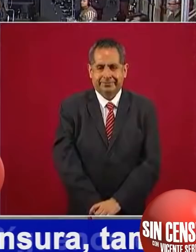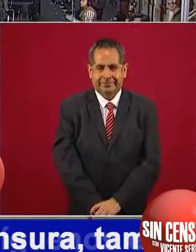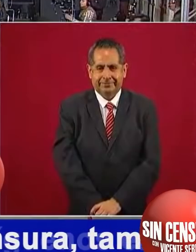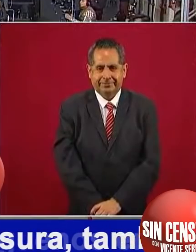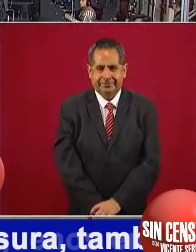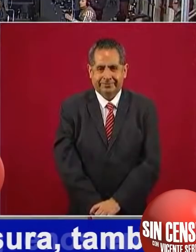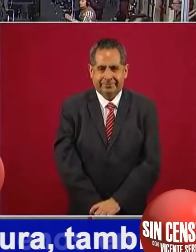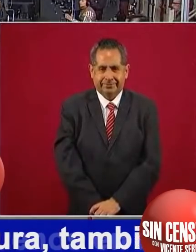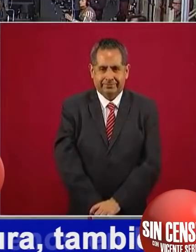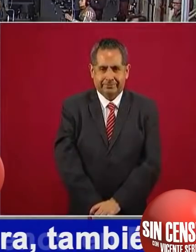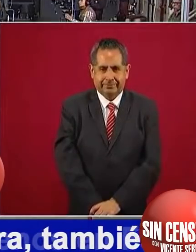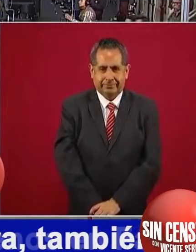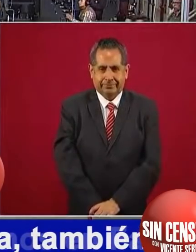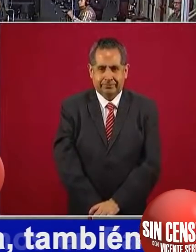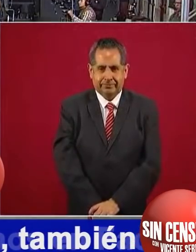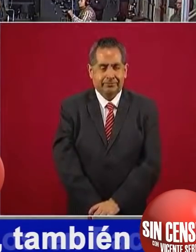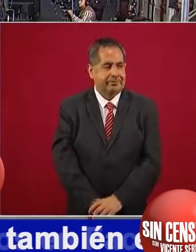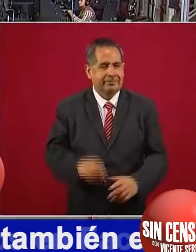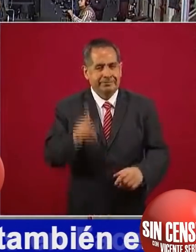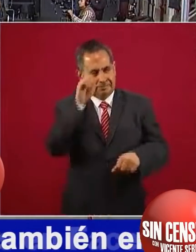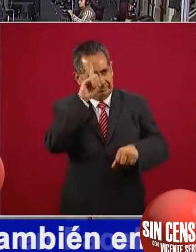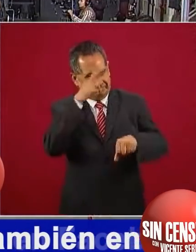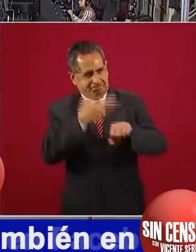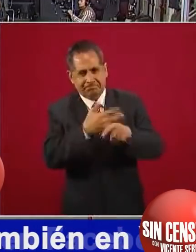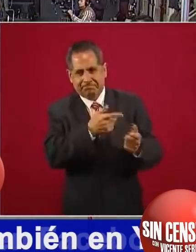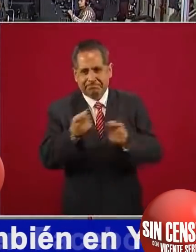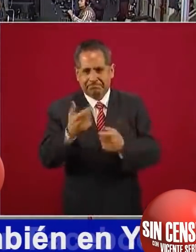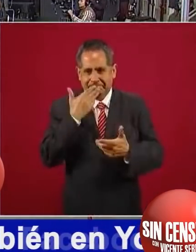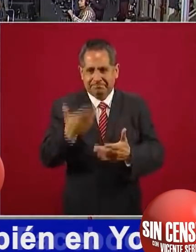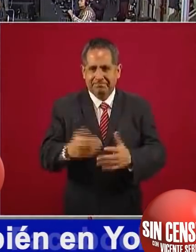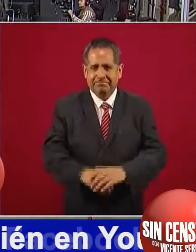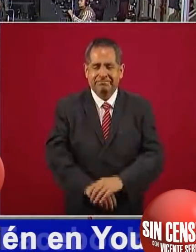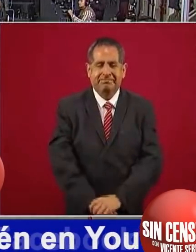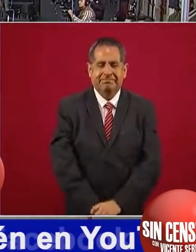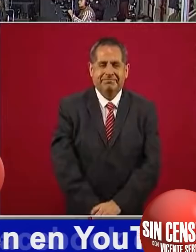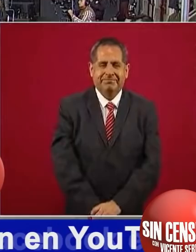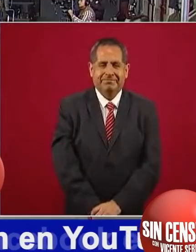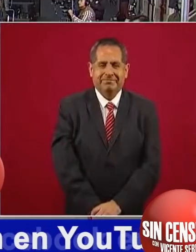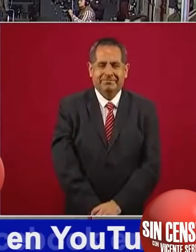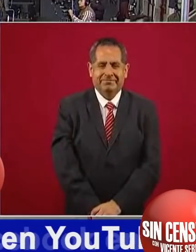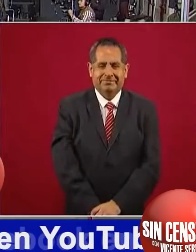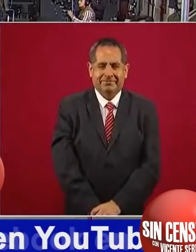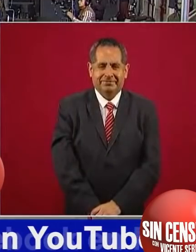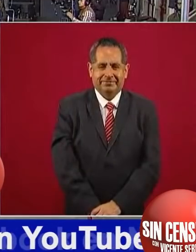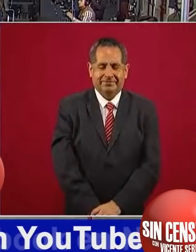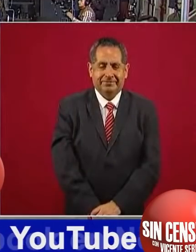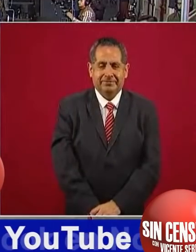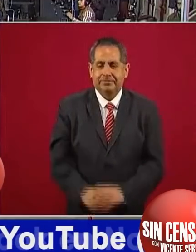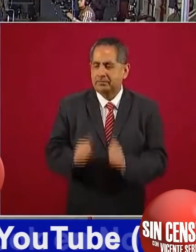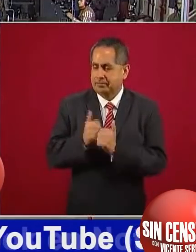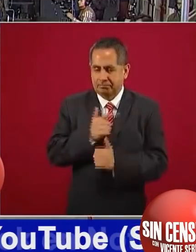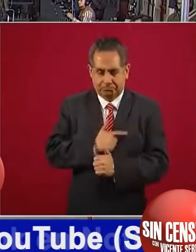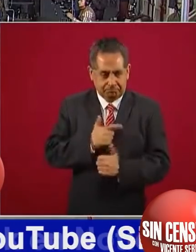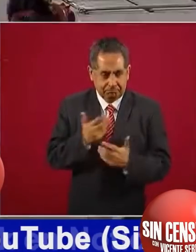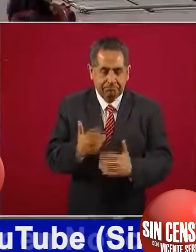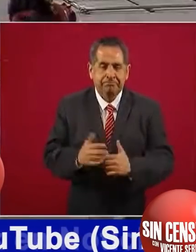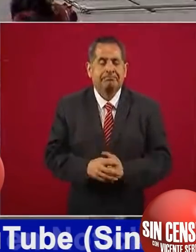Es que ándele, no ya salió el consejero. No soy todólogo. Con mucho gusto, mucho se